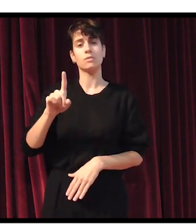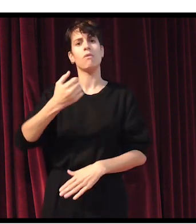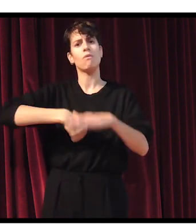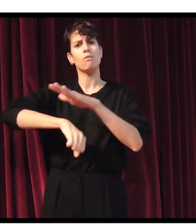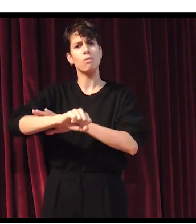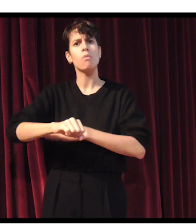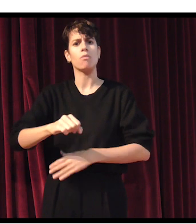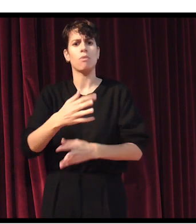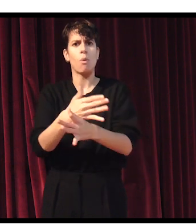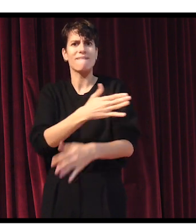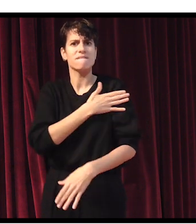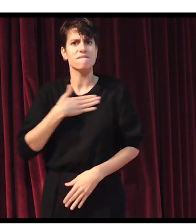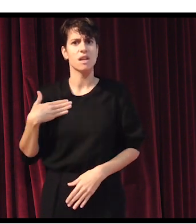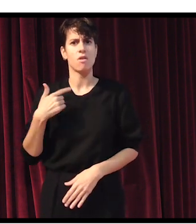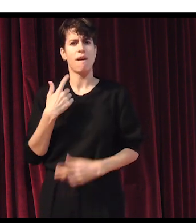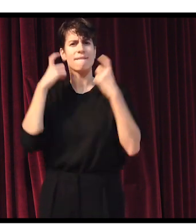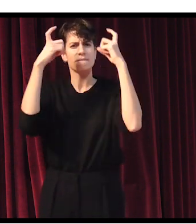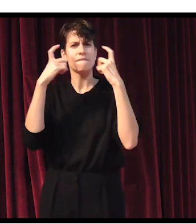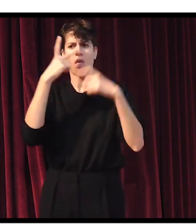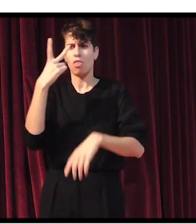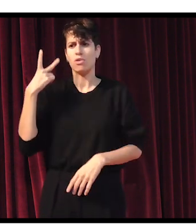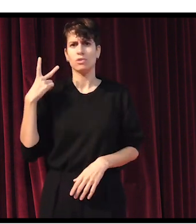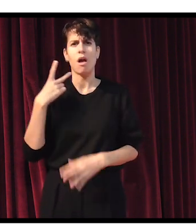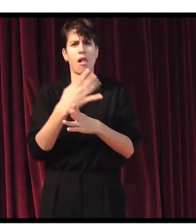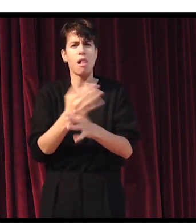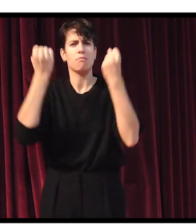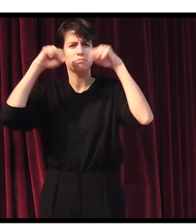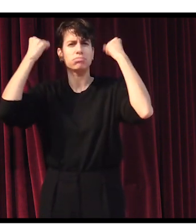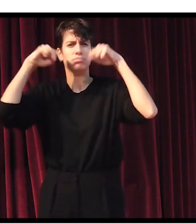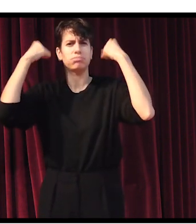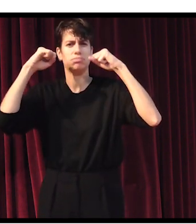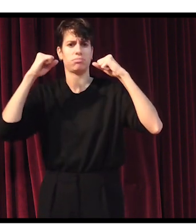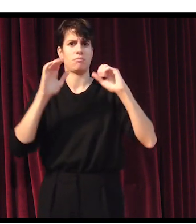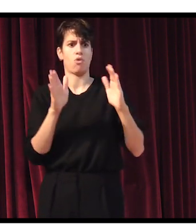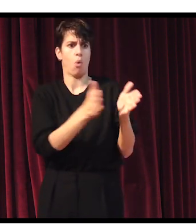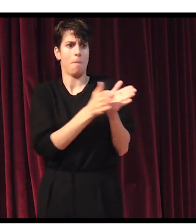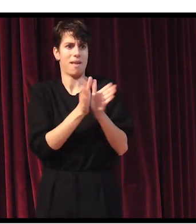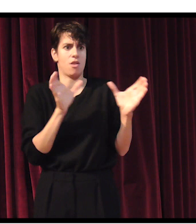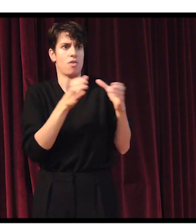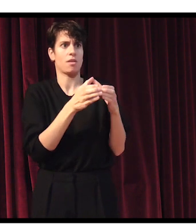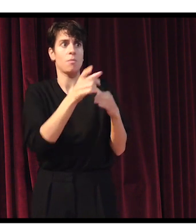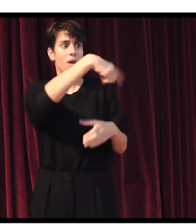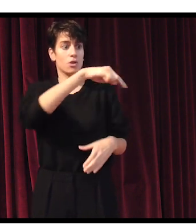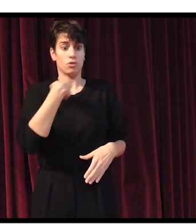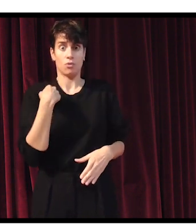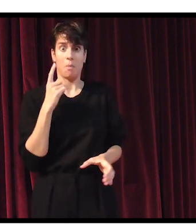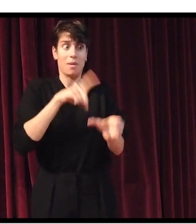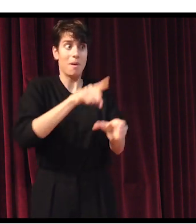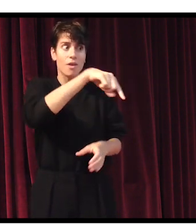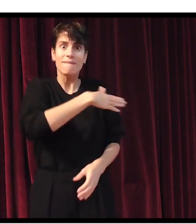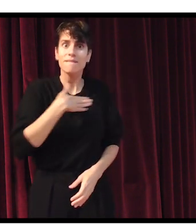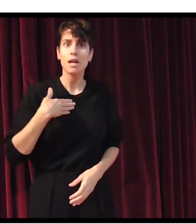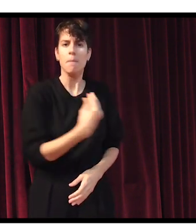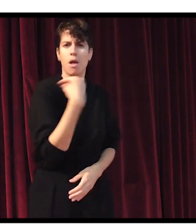y esforzándome para poder jugar pronto con mis compañeros de equipo. Ellos también quieren que juegue y siempre me están preguntando cuándo podré